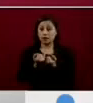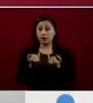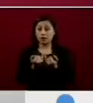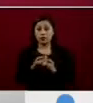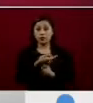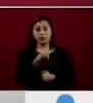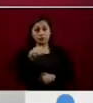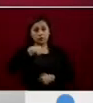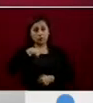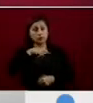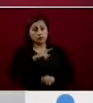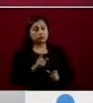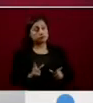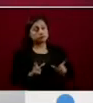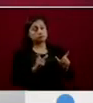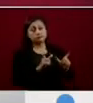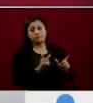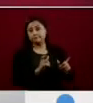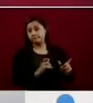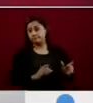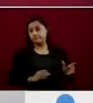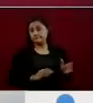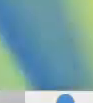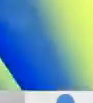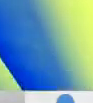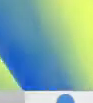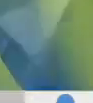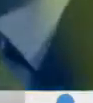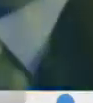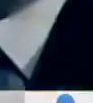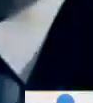tráfico ilícito de armas, porque es ilícito.